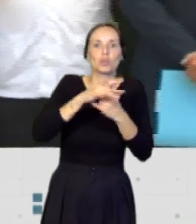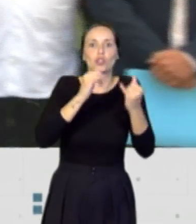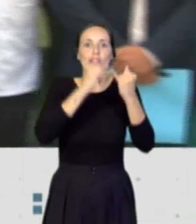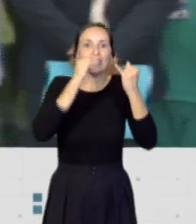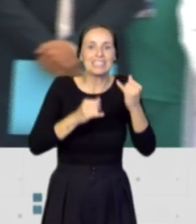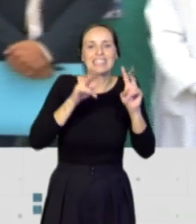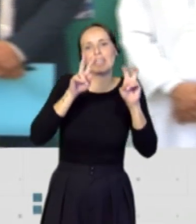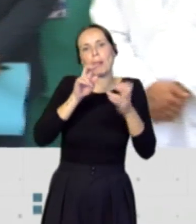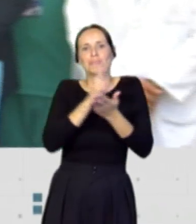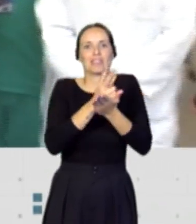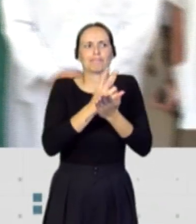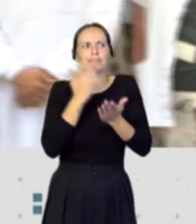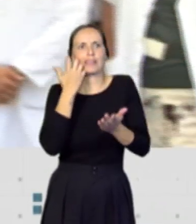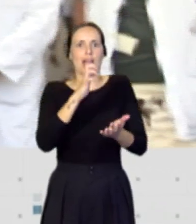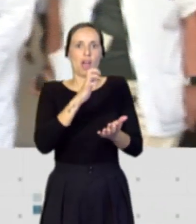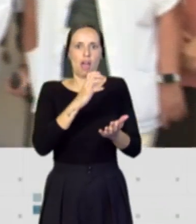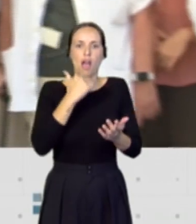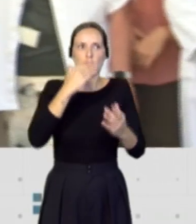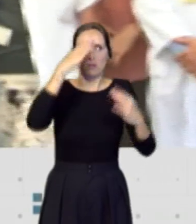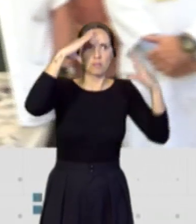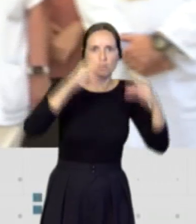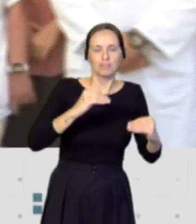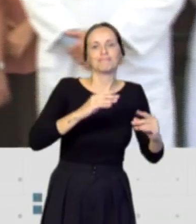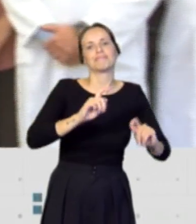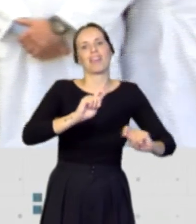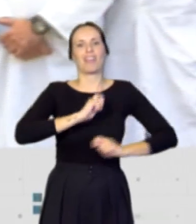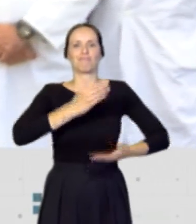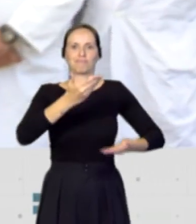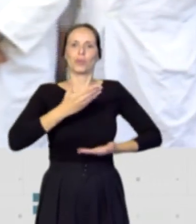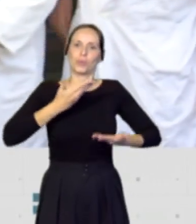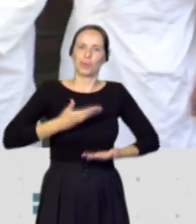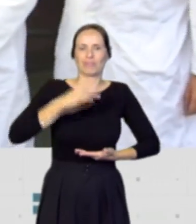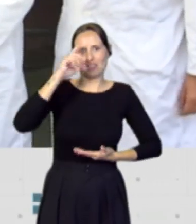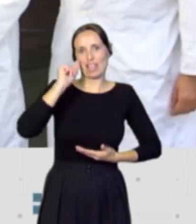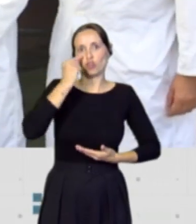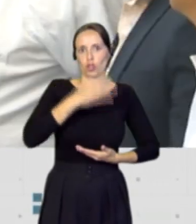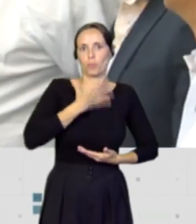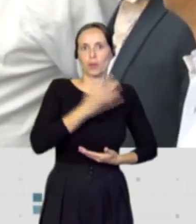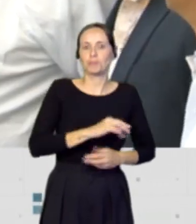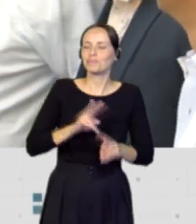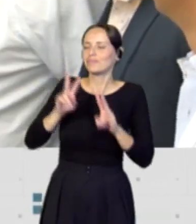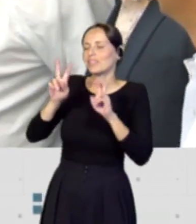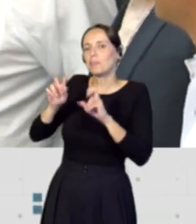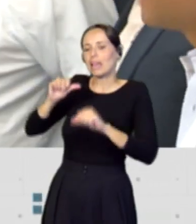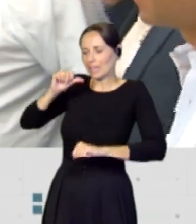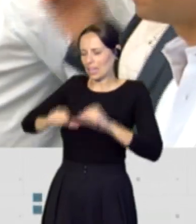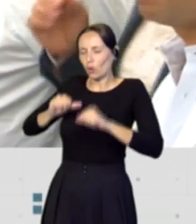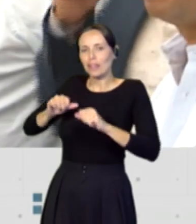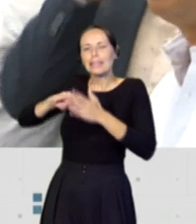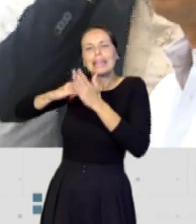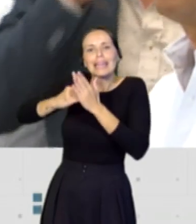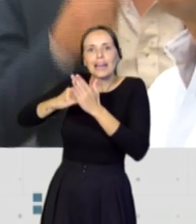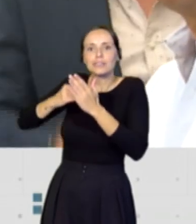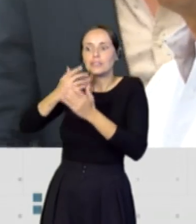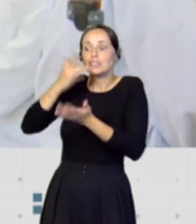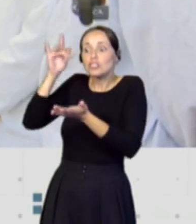¿no? Una actividad anómala, entonces nos ayuda para el diagnóstico. ¿Y qué tipo de técnicas quirúrgicas se emplean para intentar